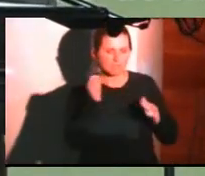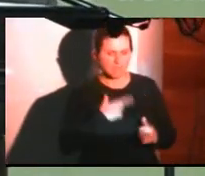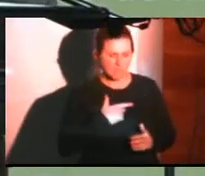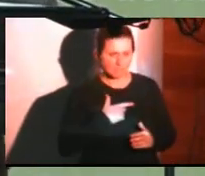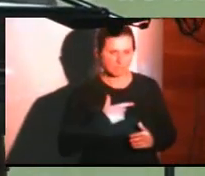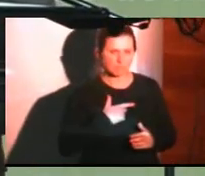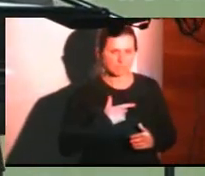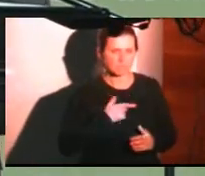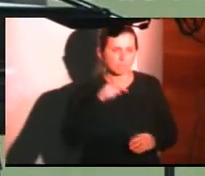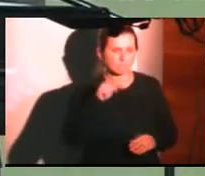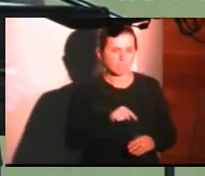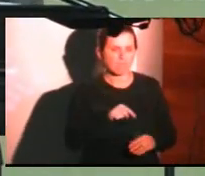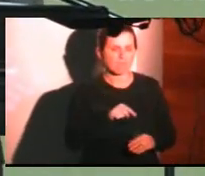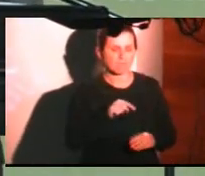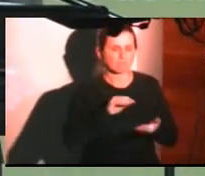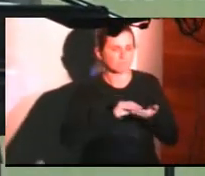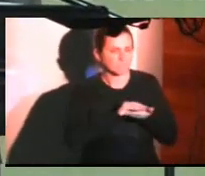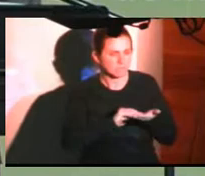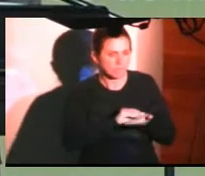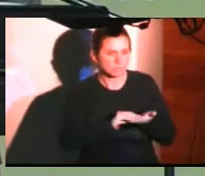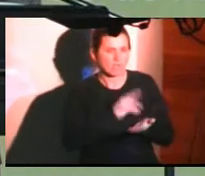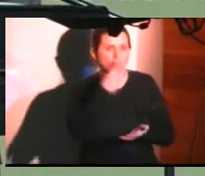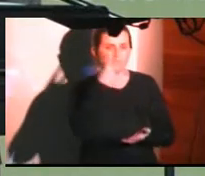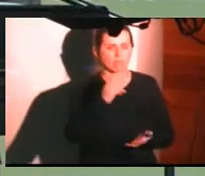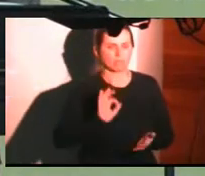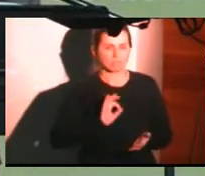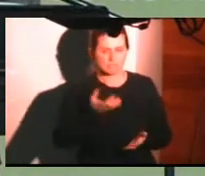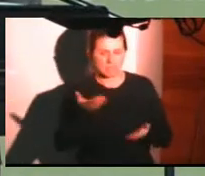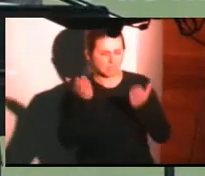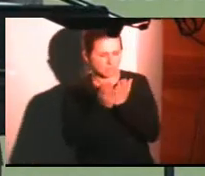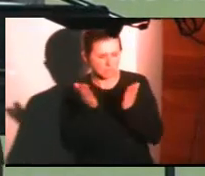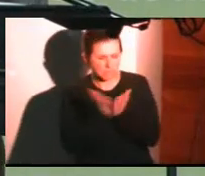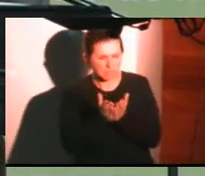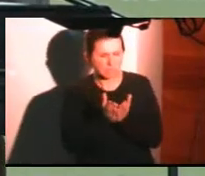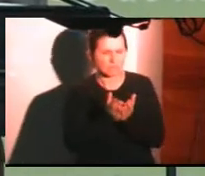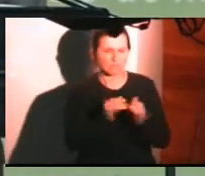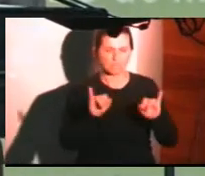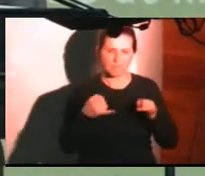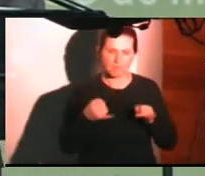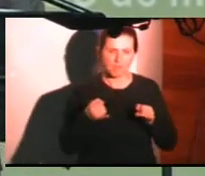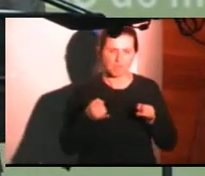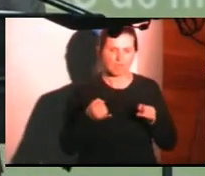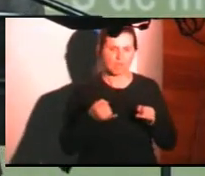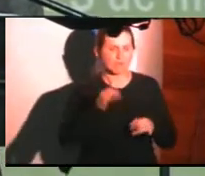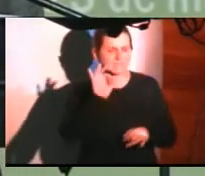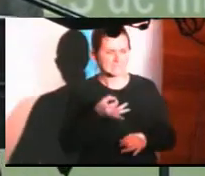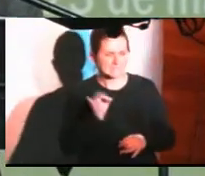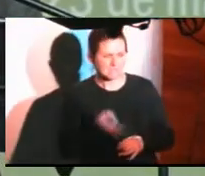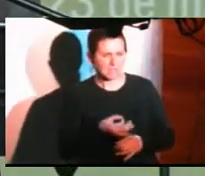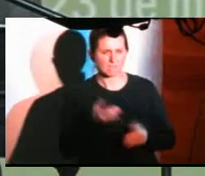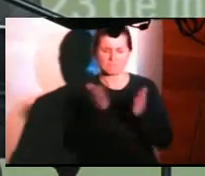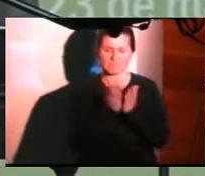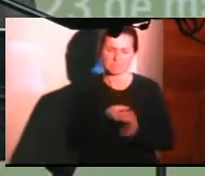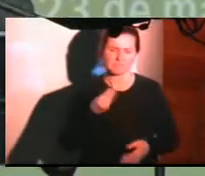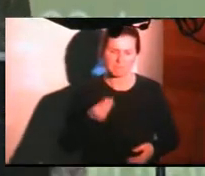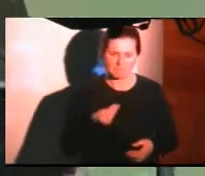los chicos ya están encaminados y pueden proyectarse a sus carreras en los siguientes años. Esta experiencia que estamos llevando a cabo